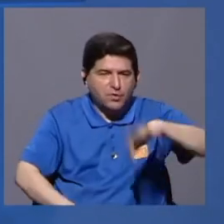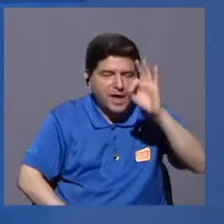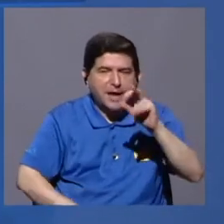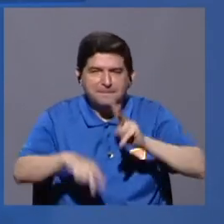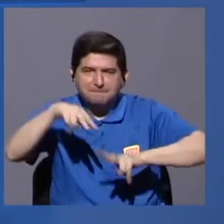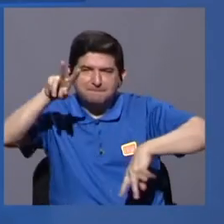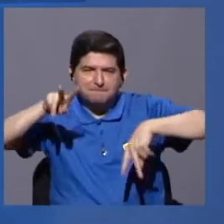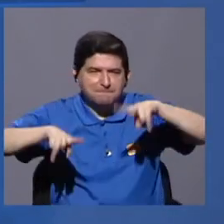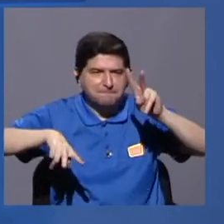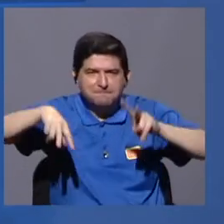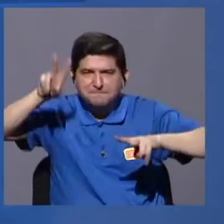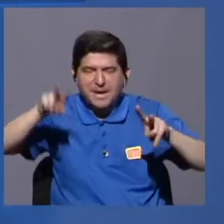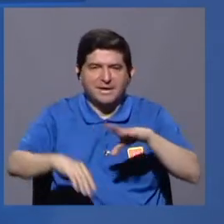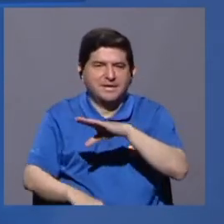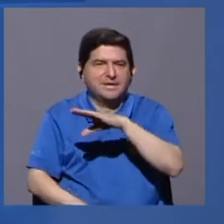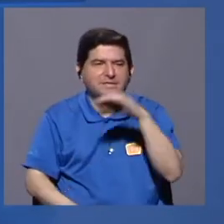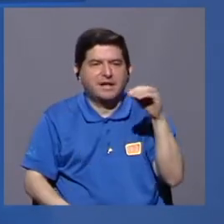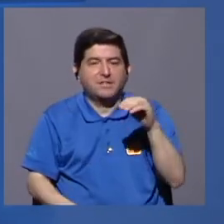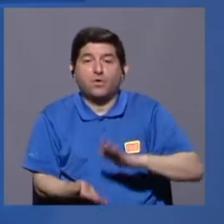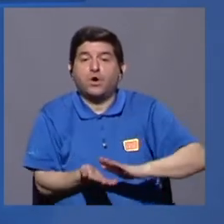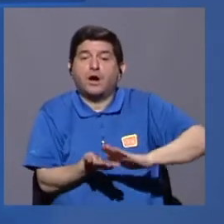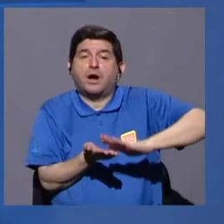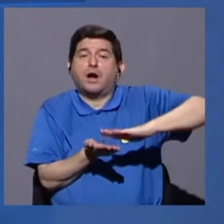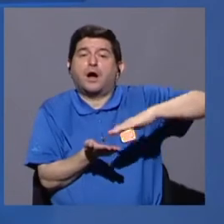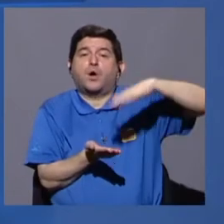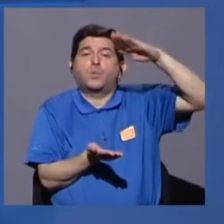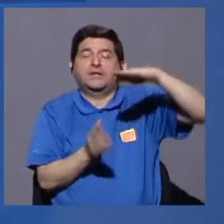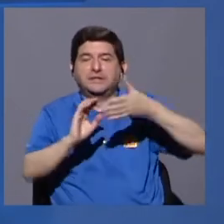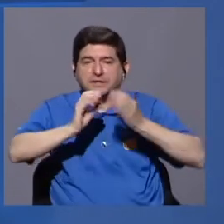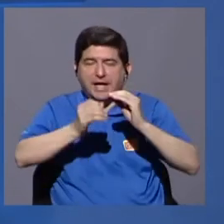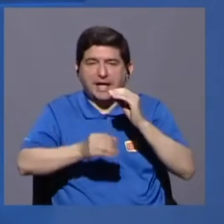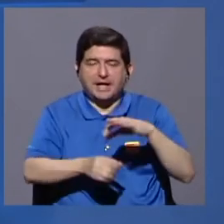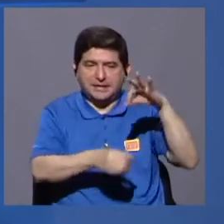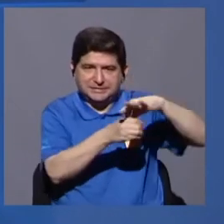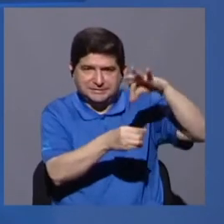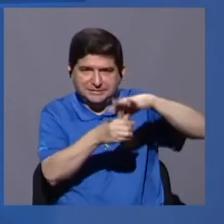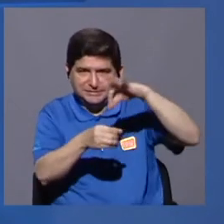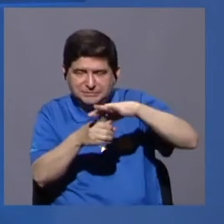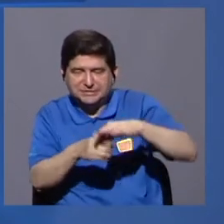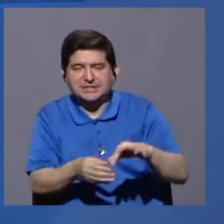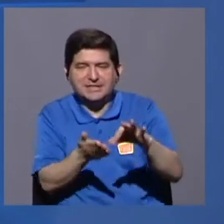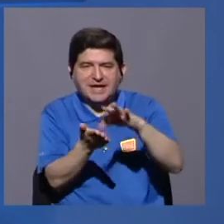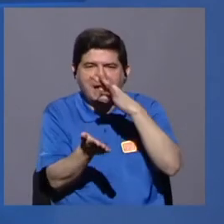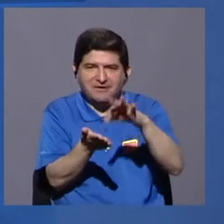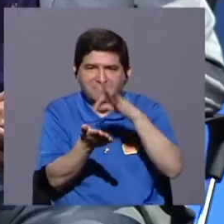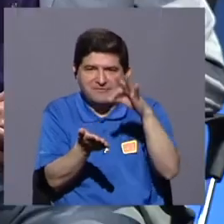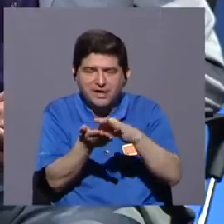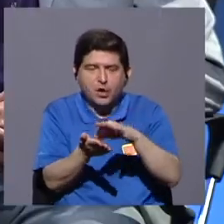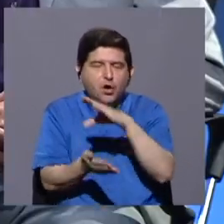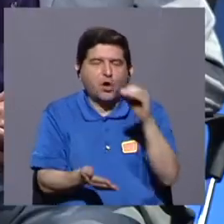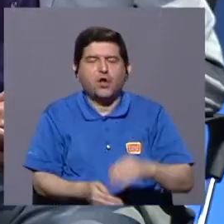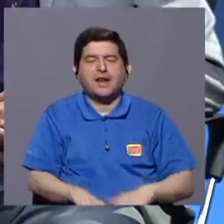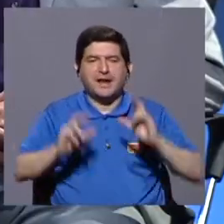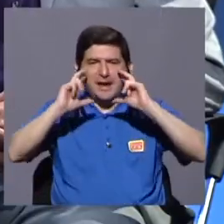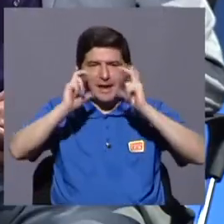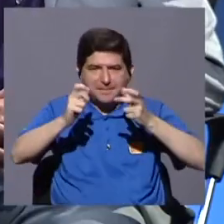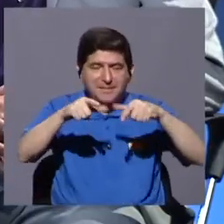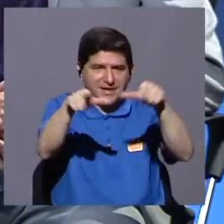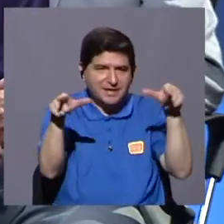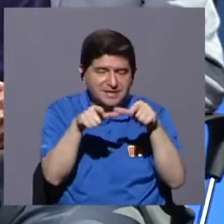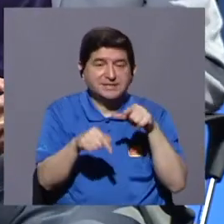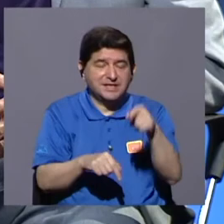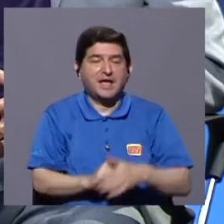o al aumentar la cantidad de semilla de frijol y maíz local, porque estas semillas